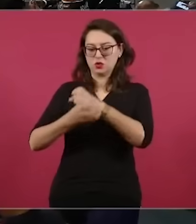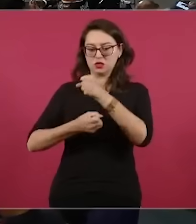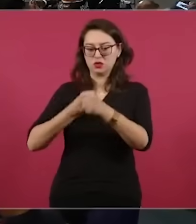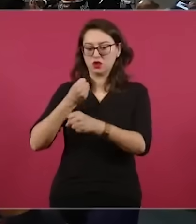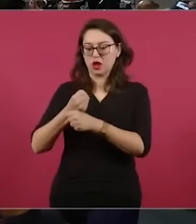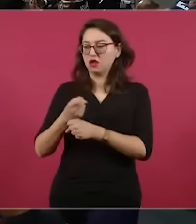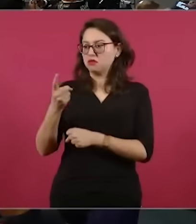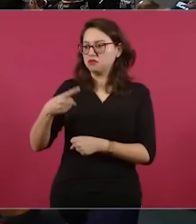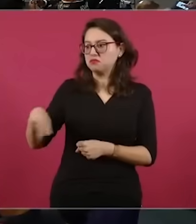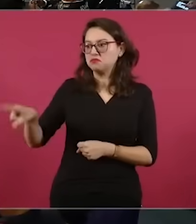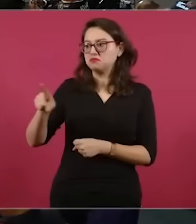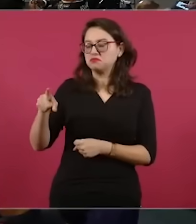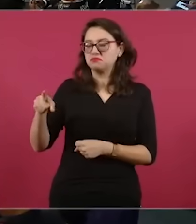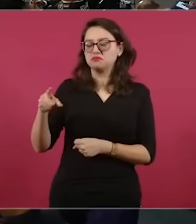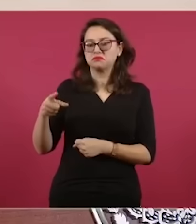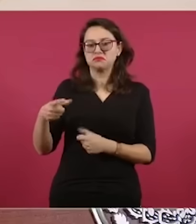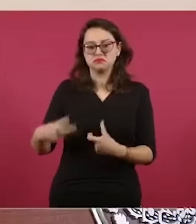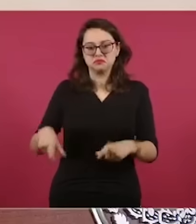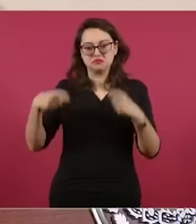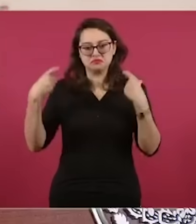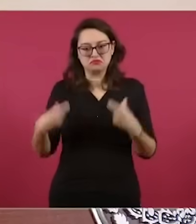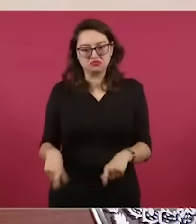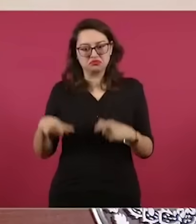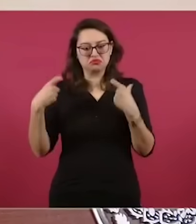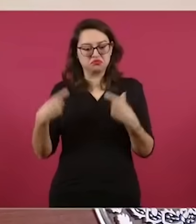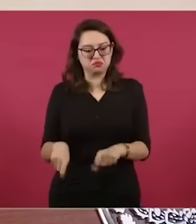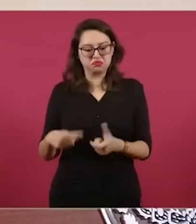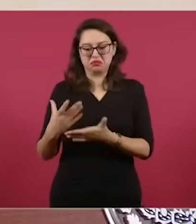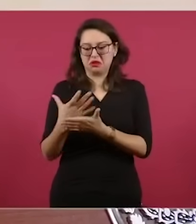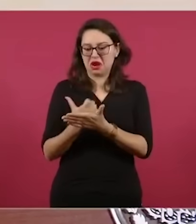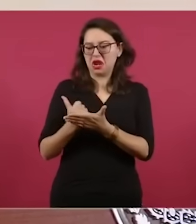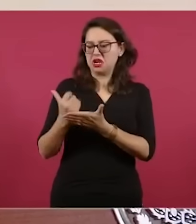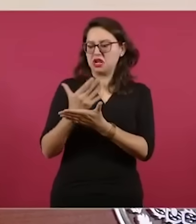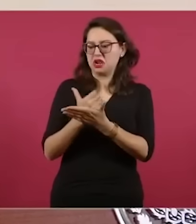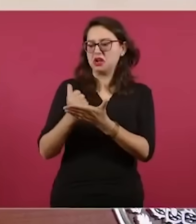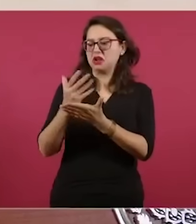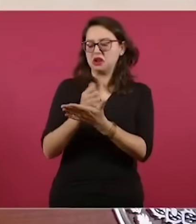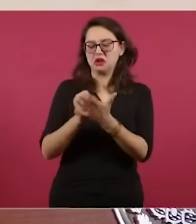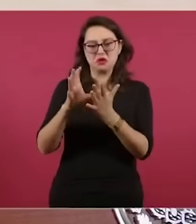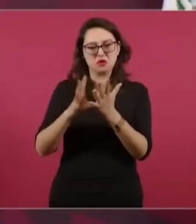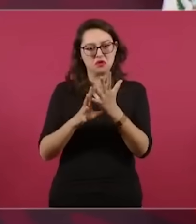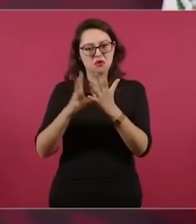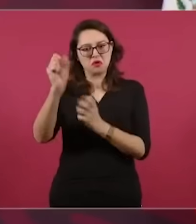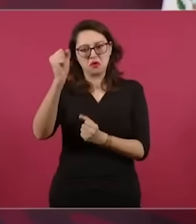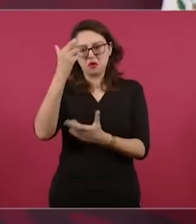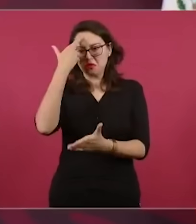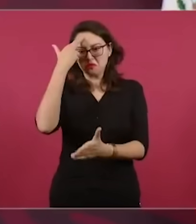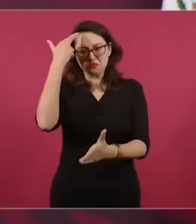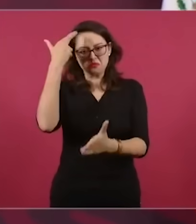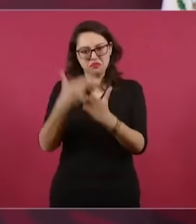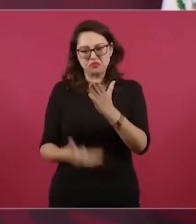4-5 veces más que el presidente, más violando la Constitución. ¿Qué no podían